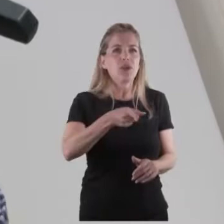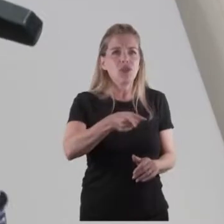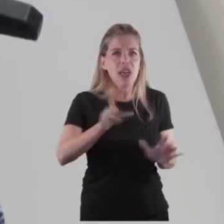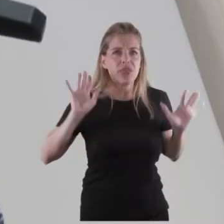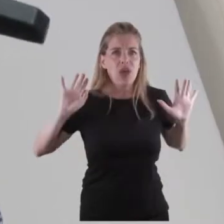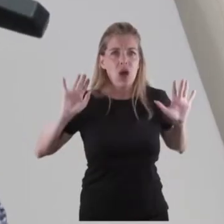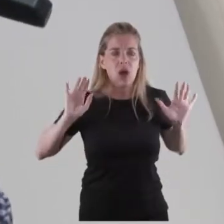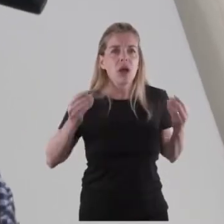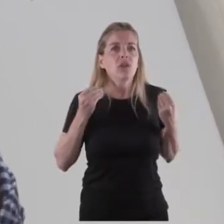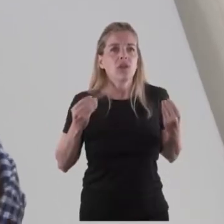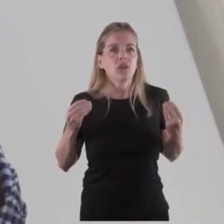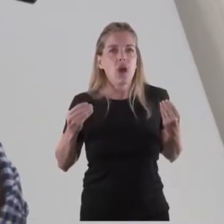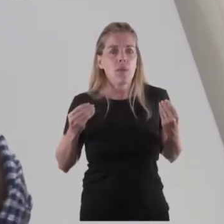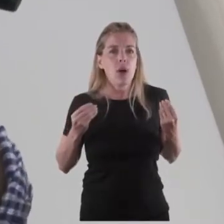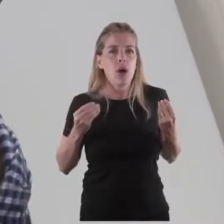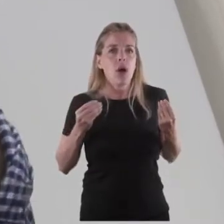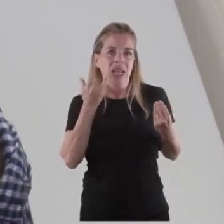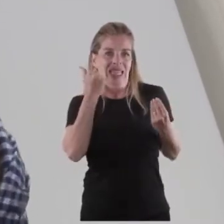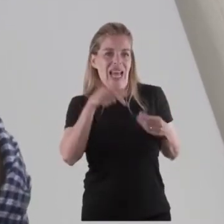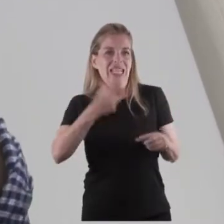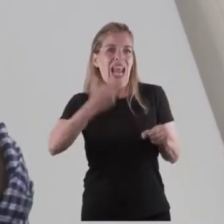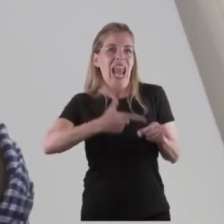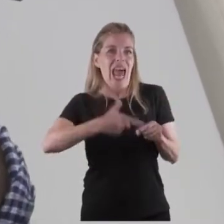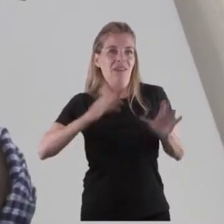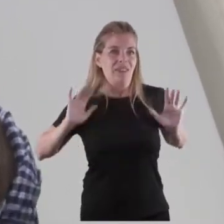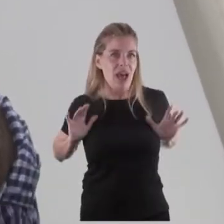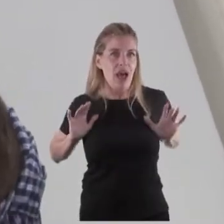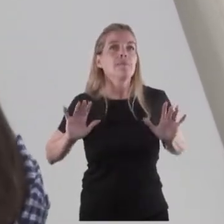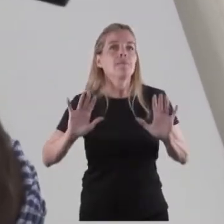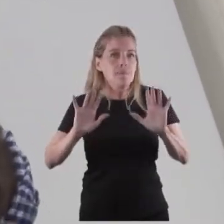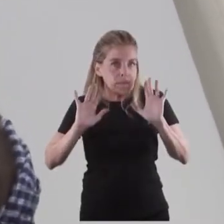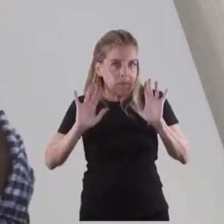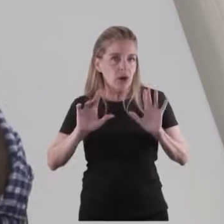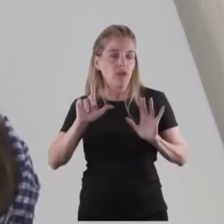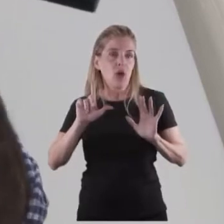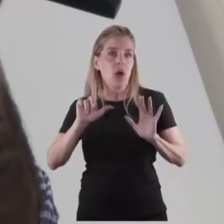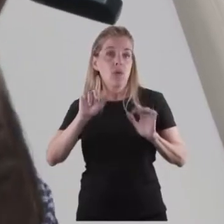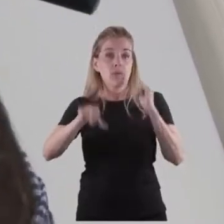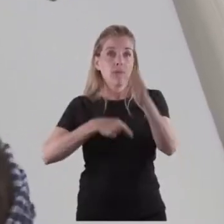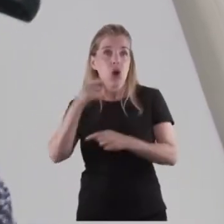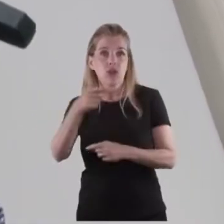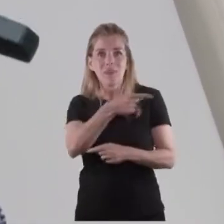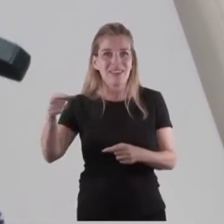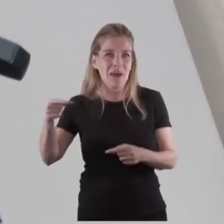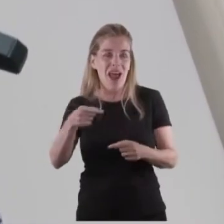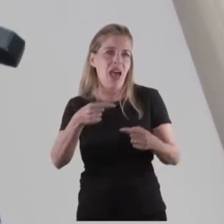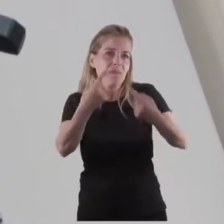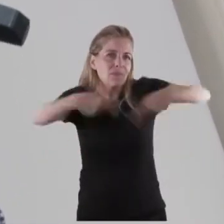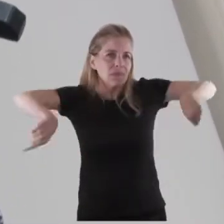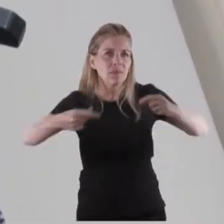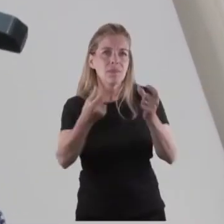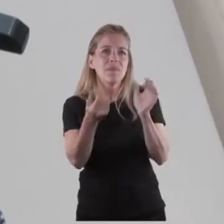pega en el bolsillo de la gente eso ya hace que el lunes esté el pan saliendo 300 pesos y toda una serie de alimentos